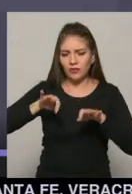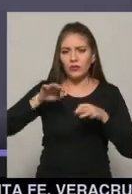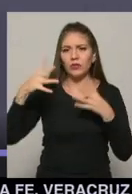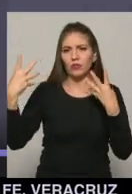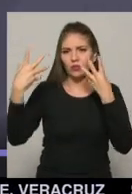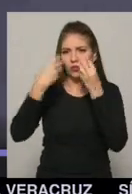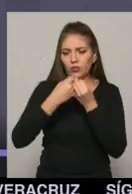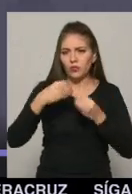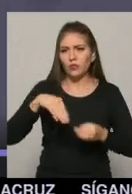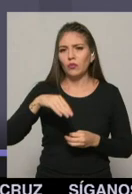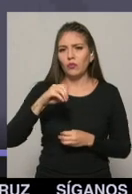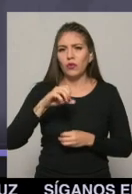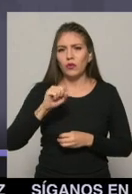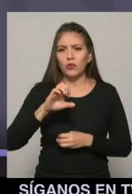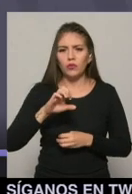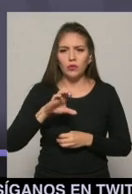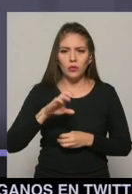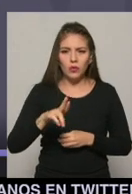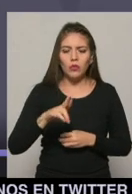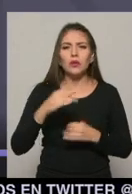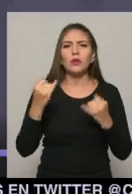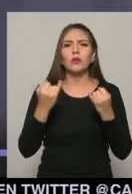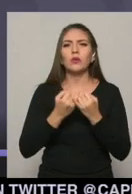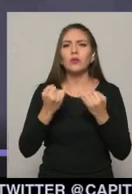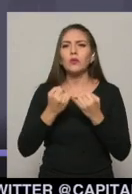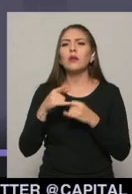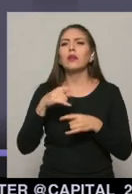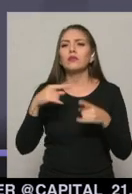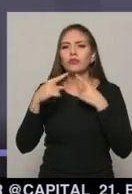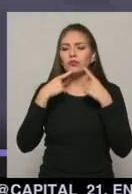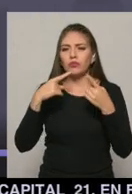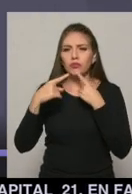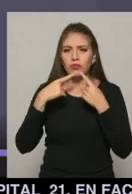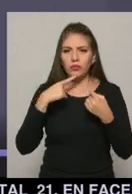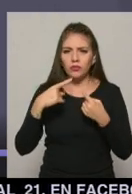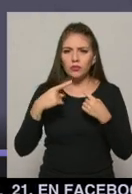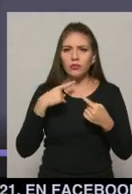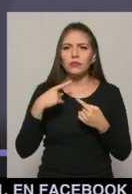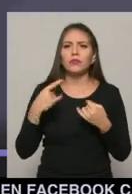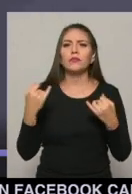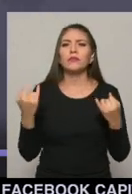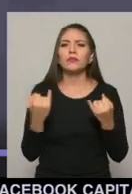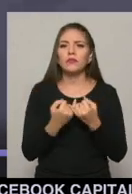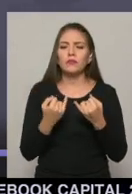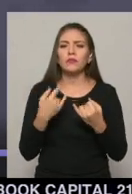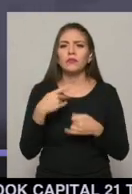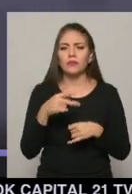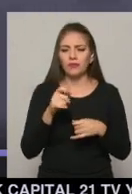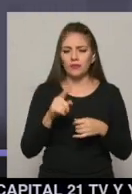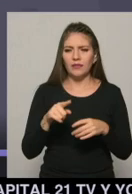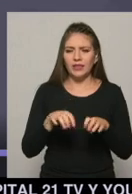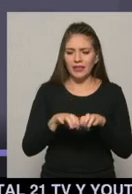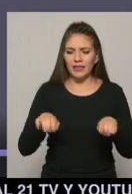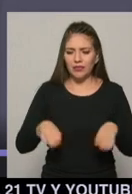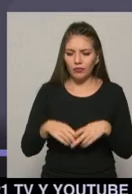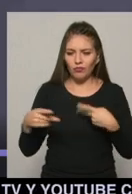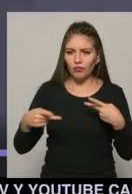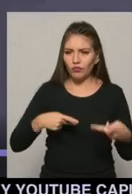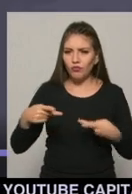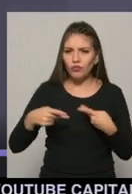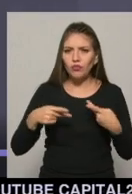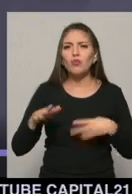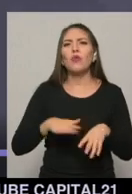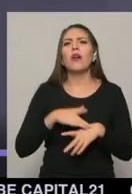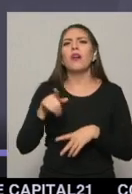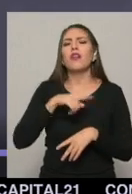jefe de Lotec Boutique Casona María, y pues en el equipo de organizador interno, porque empezamos a hacer toda una investigación